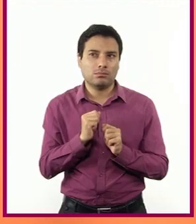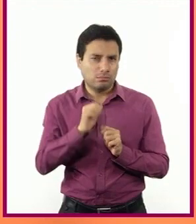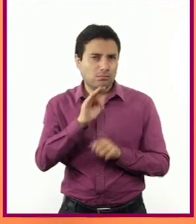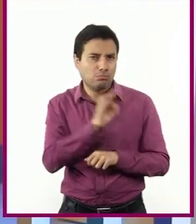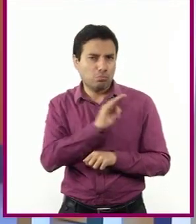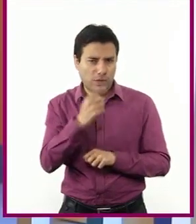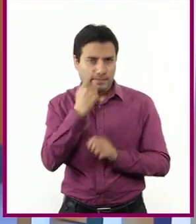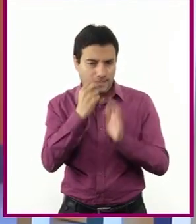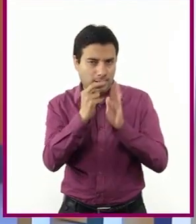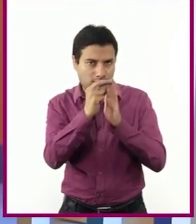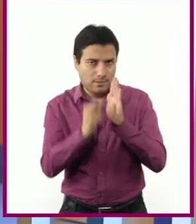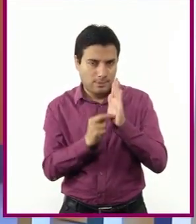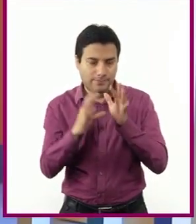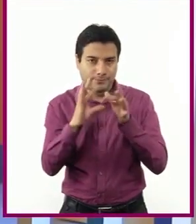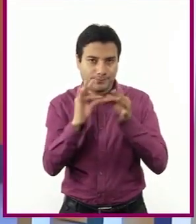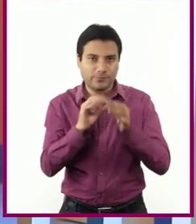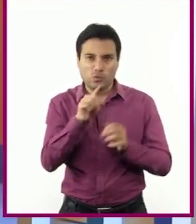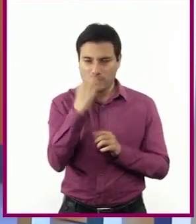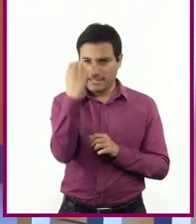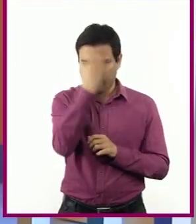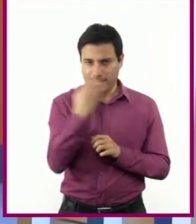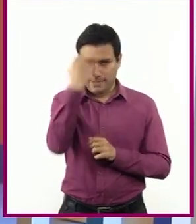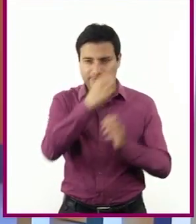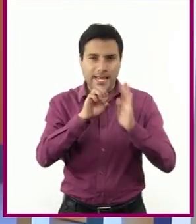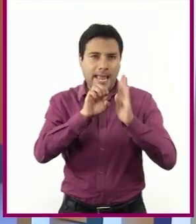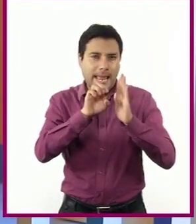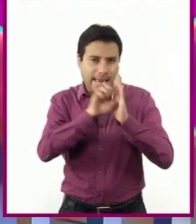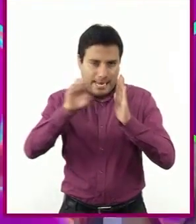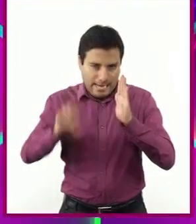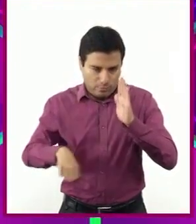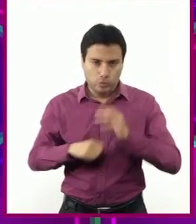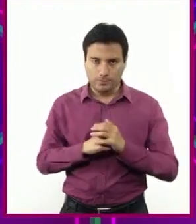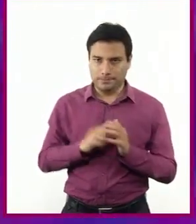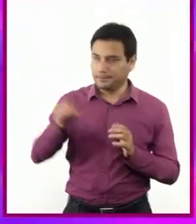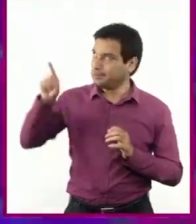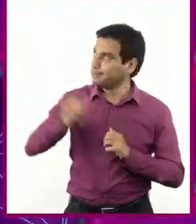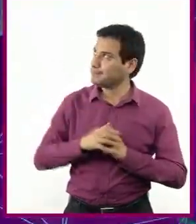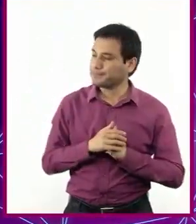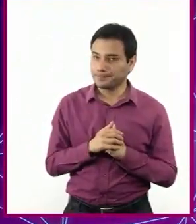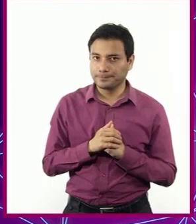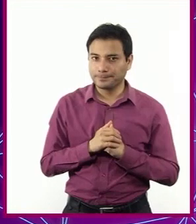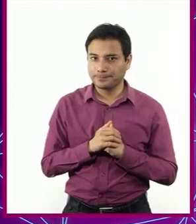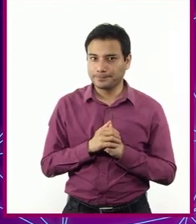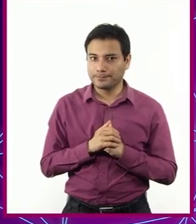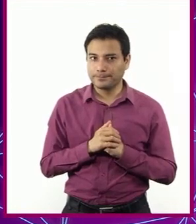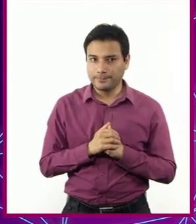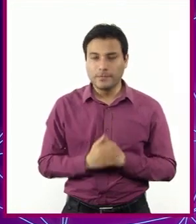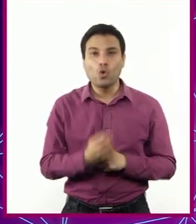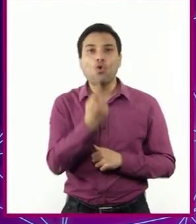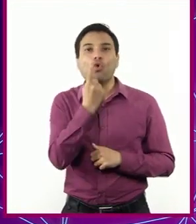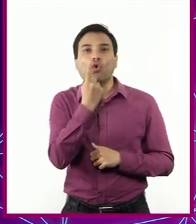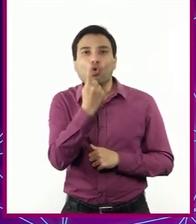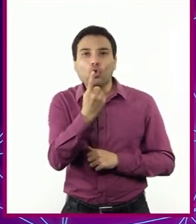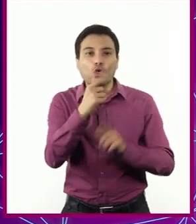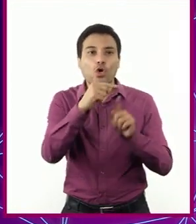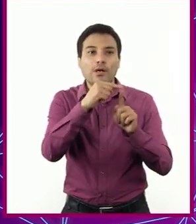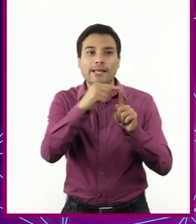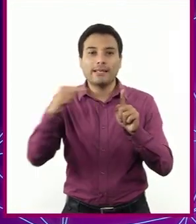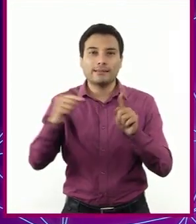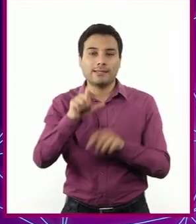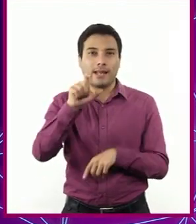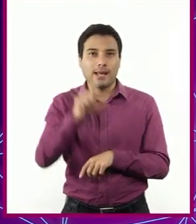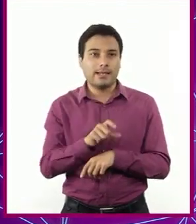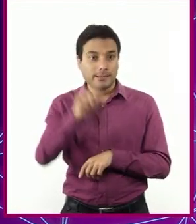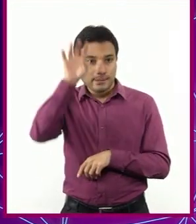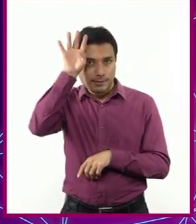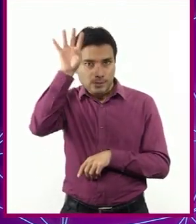viceversa. Analicemos los ejemplos que hemos resuelto. El primero es 1 entre x a la 19